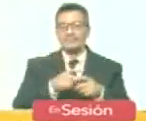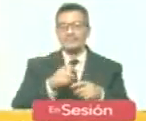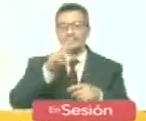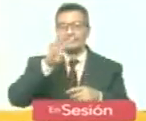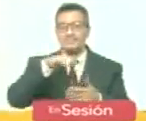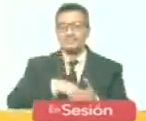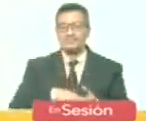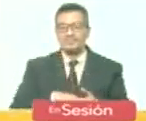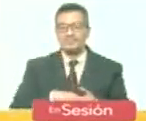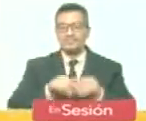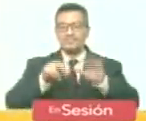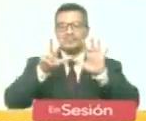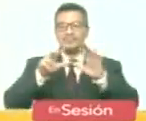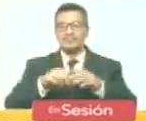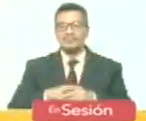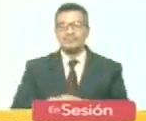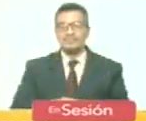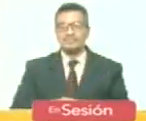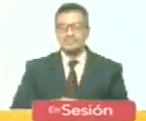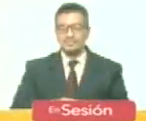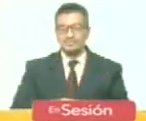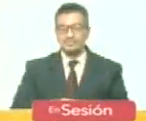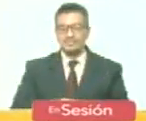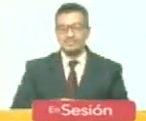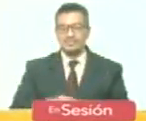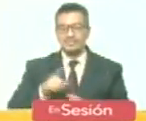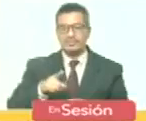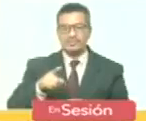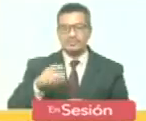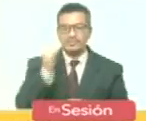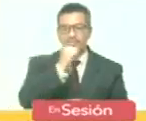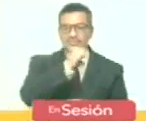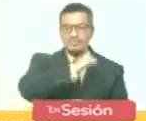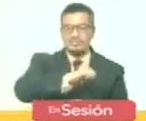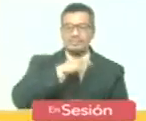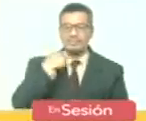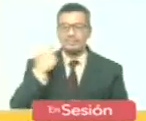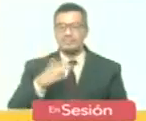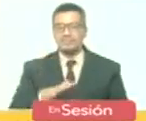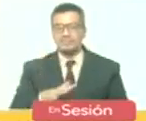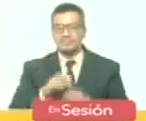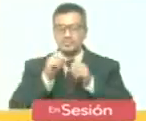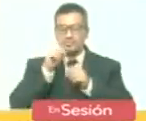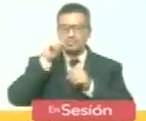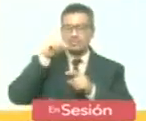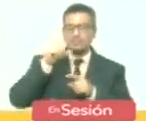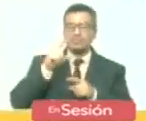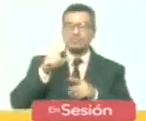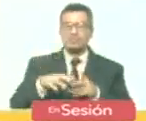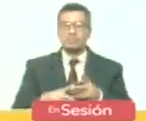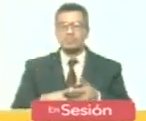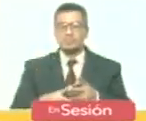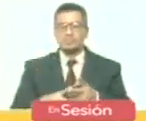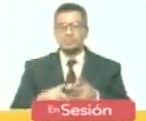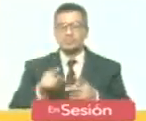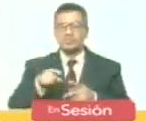del 2018. A quien iban a asesinar de manera brutal, de manera